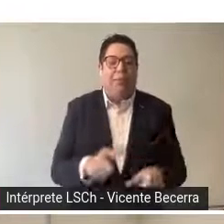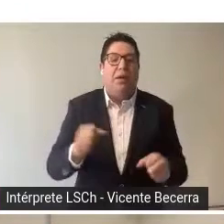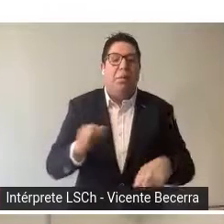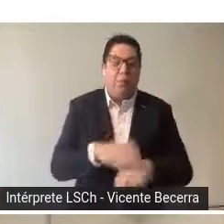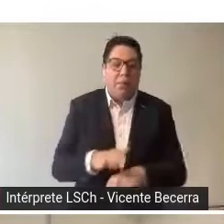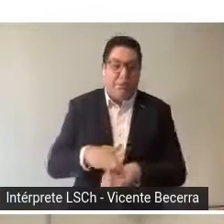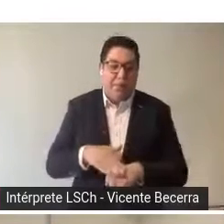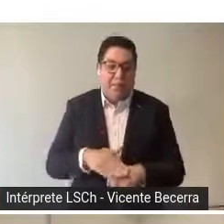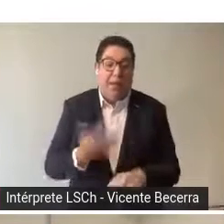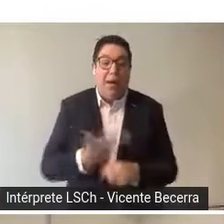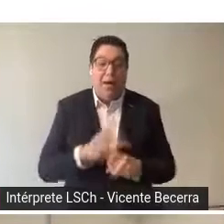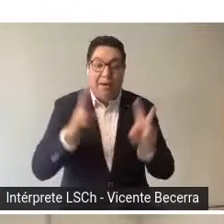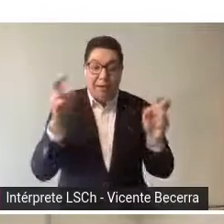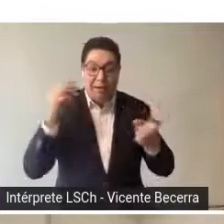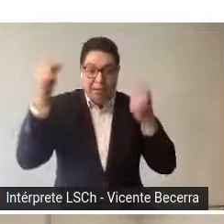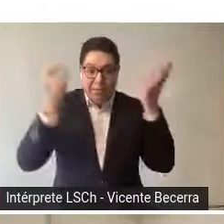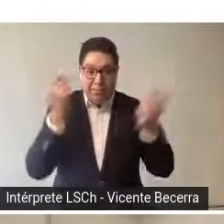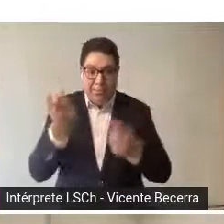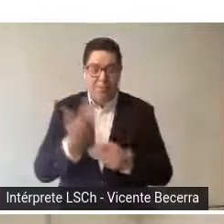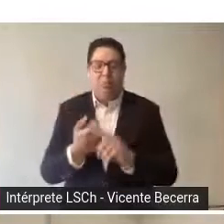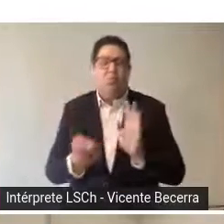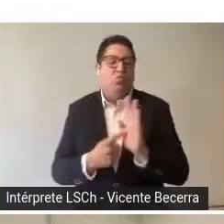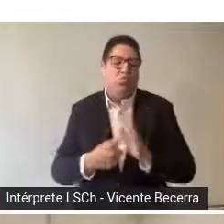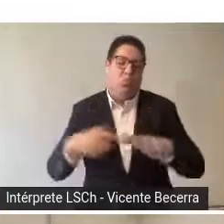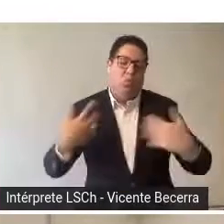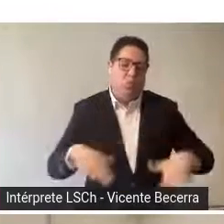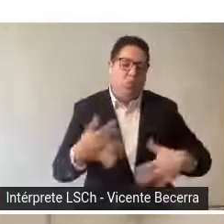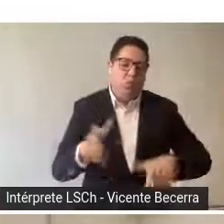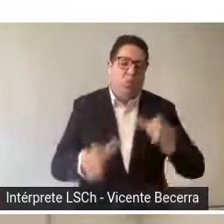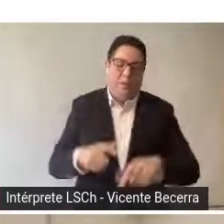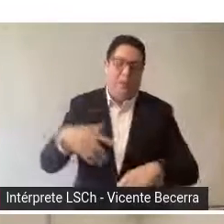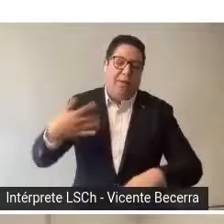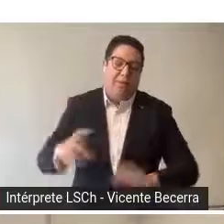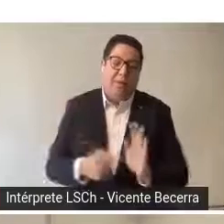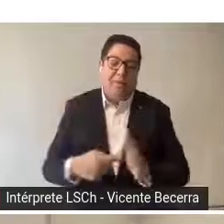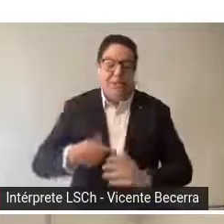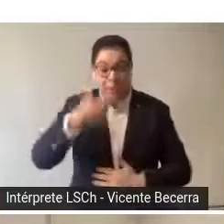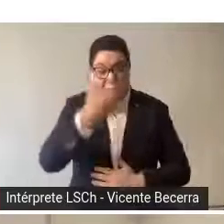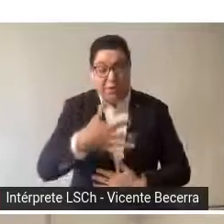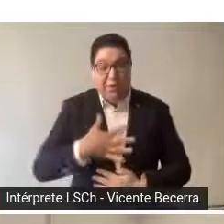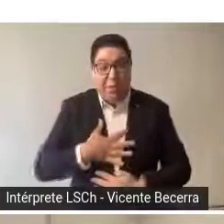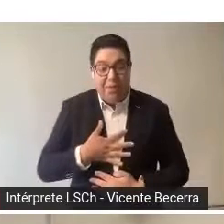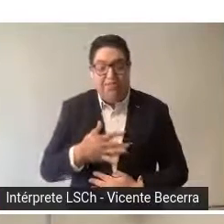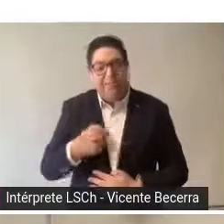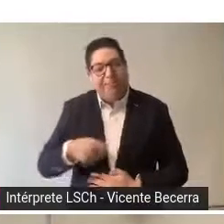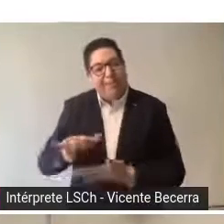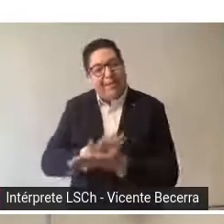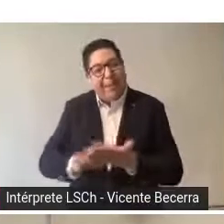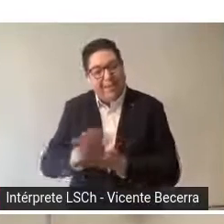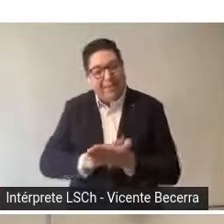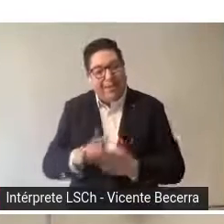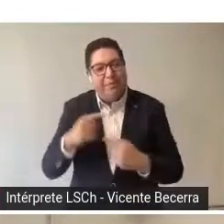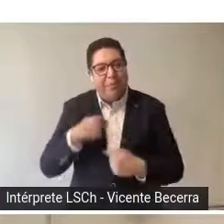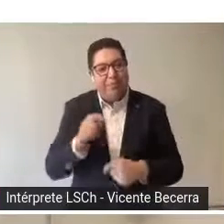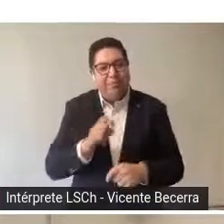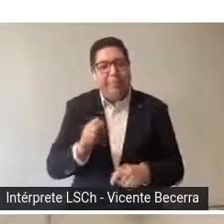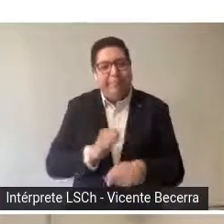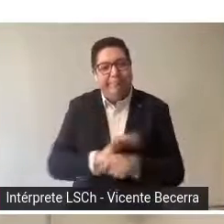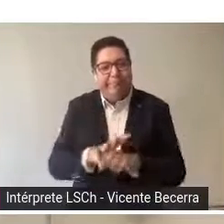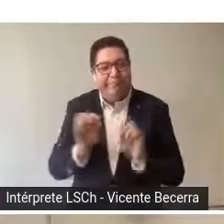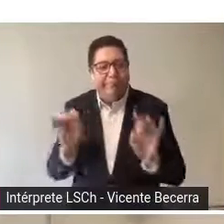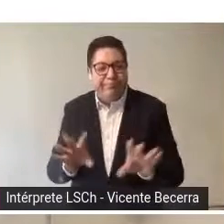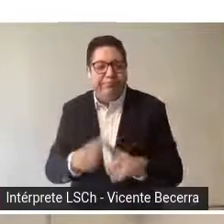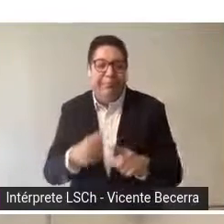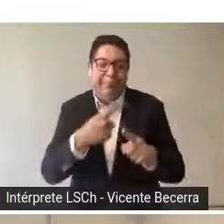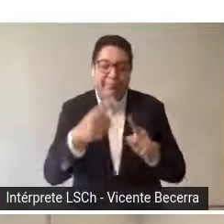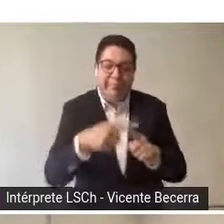los innovadores yo creo que son tremendamente relevantes en ese. Y yo tengo muchísimos ejemplos durante toda esta pandemia, de